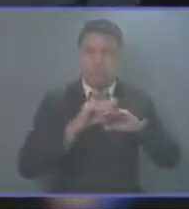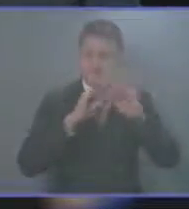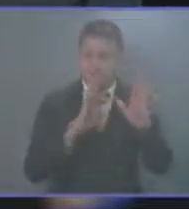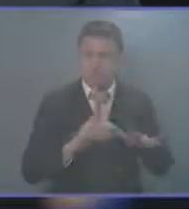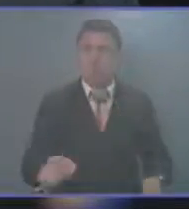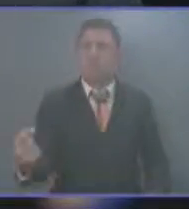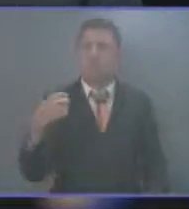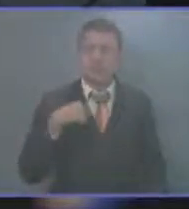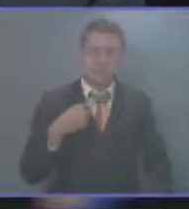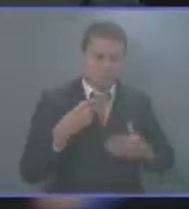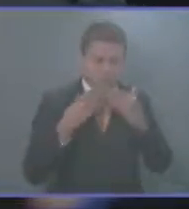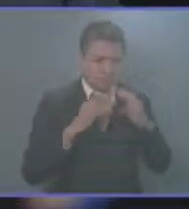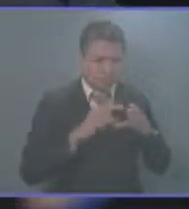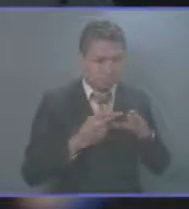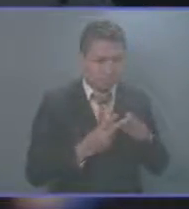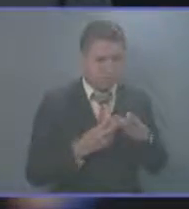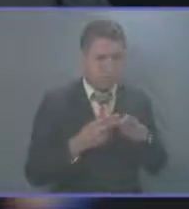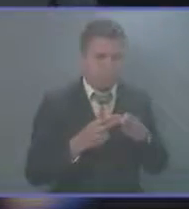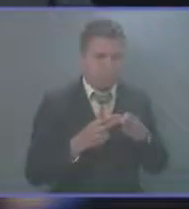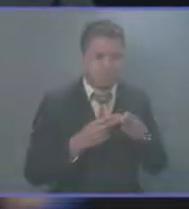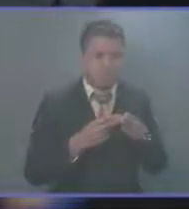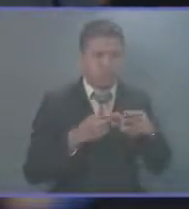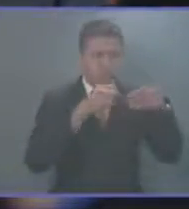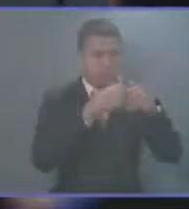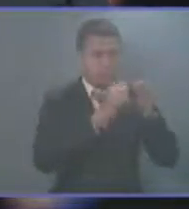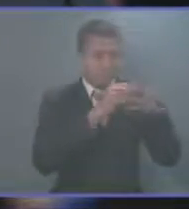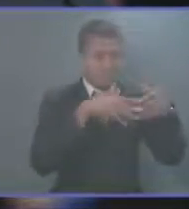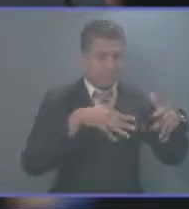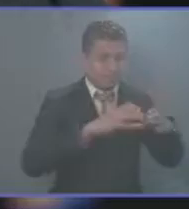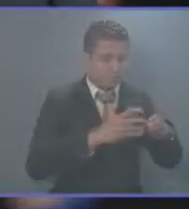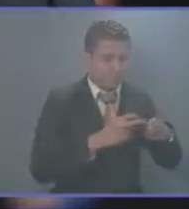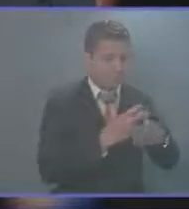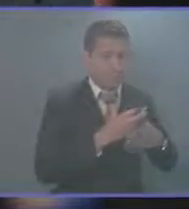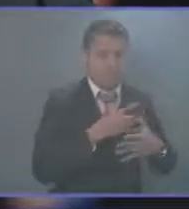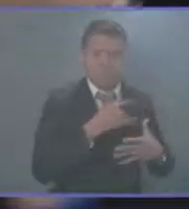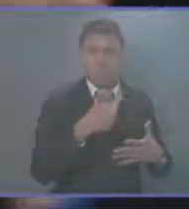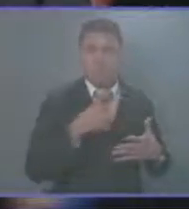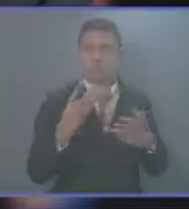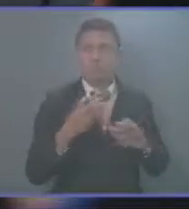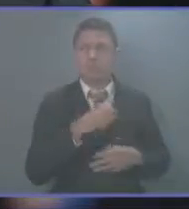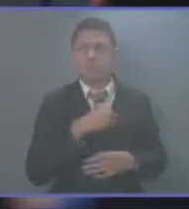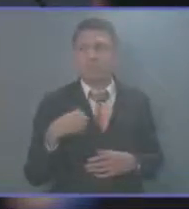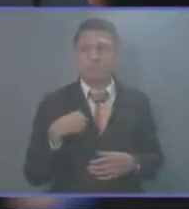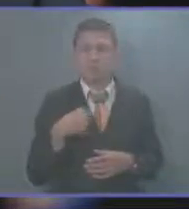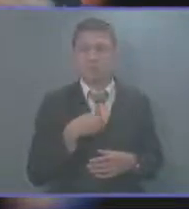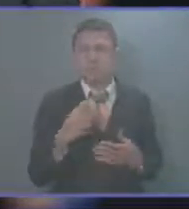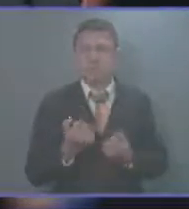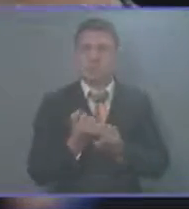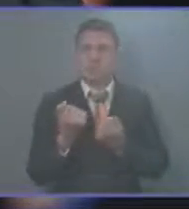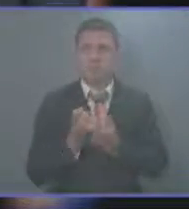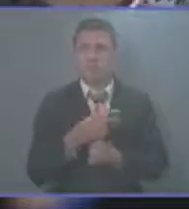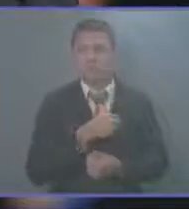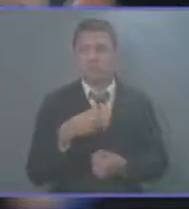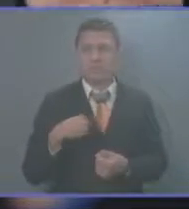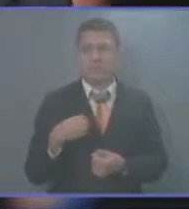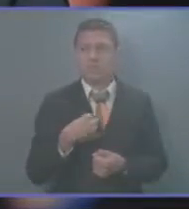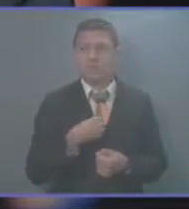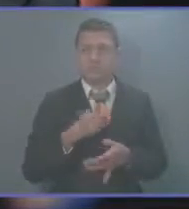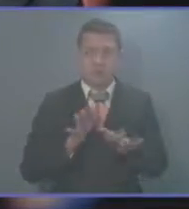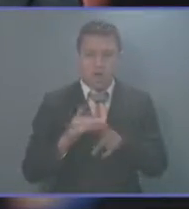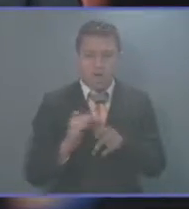yo hablé en la Comisión de Hacienda y lo dije con toda claridad, yo quiero médicos en el hospital de Sensultepeque y quiero médicos en el hospital de